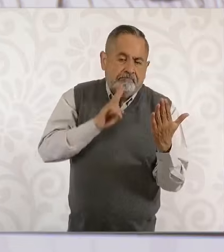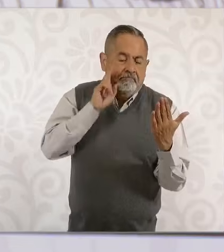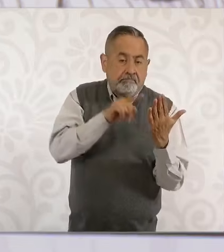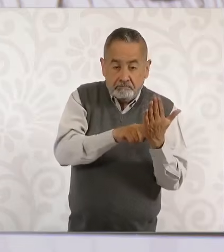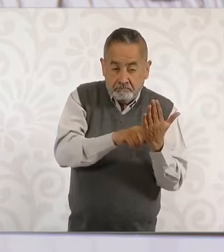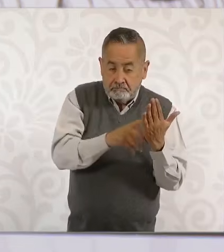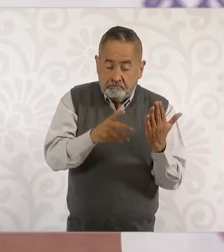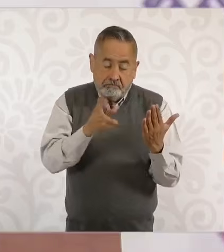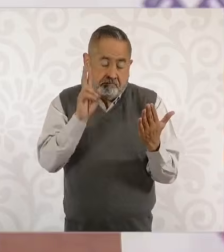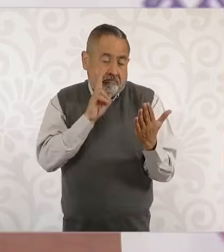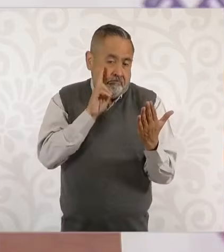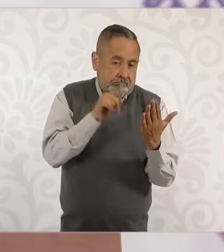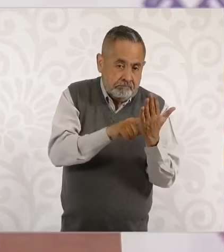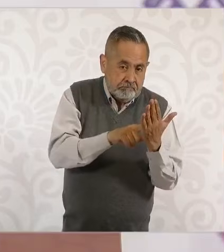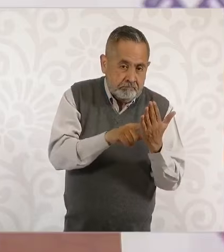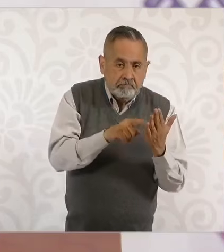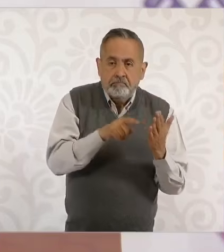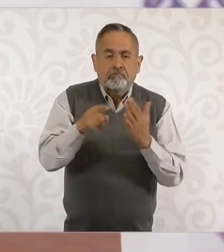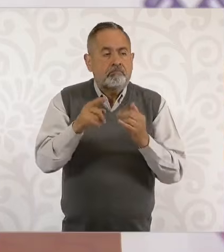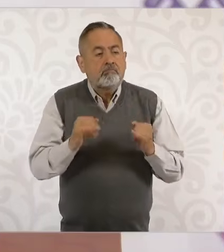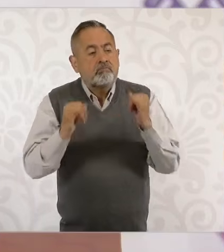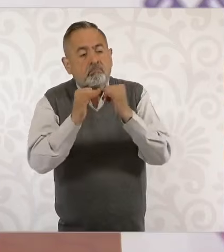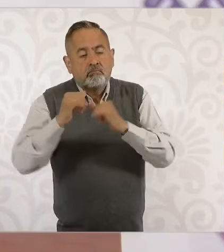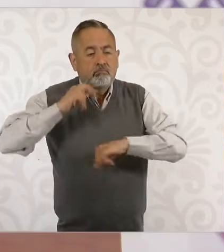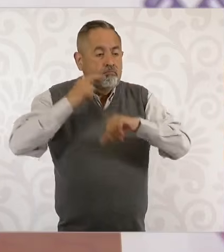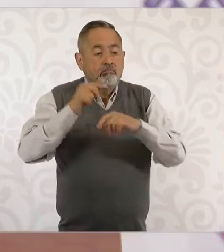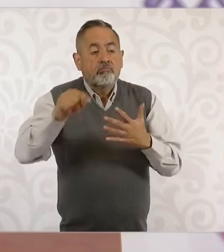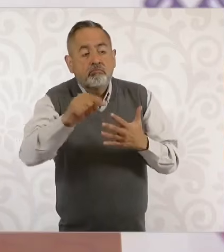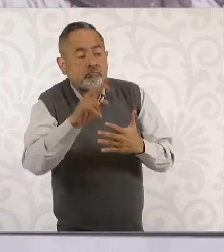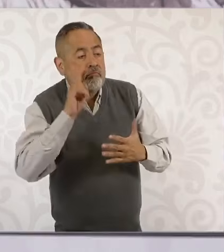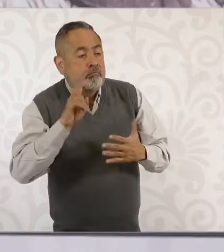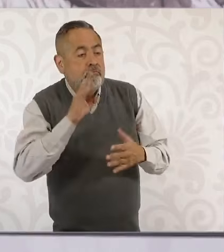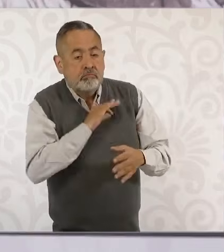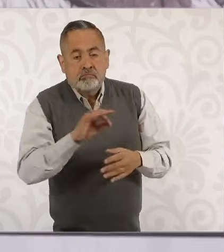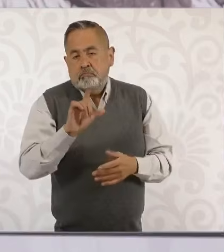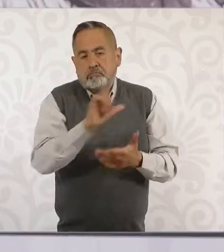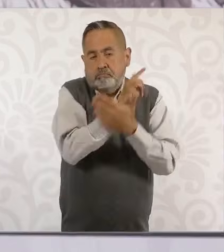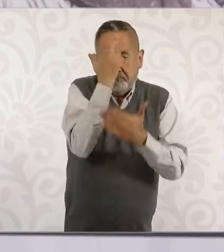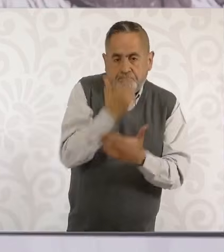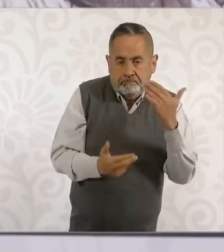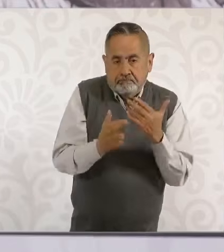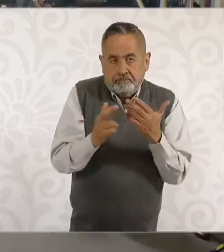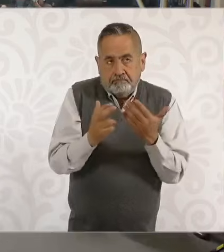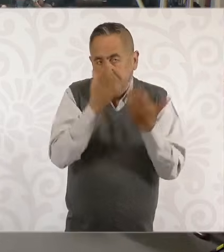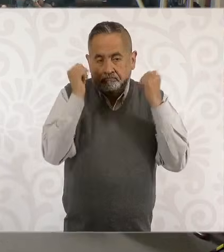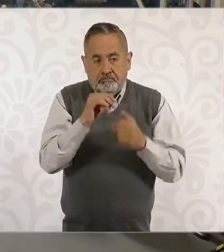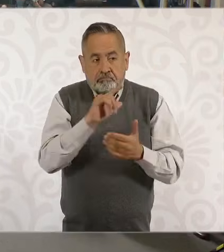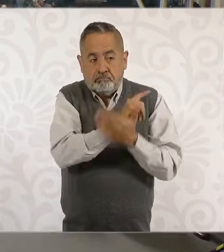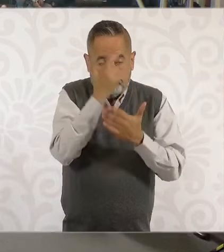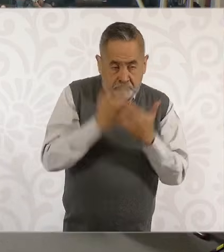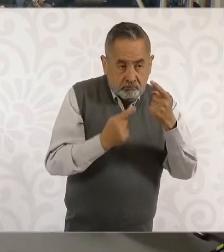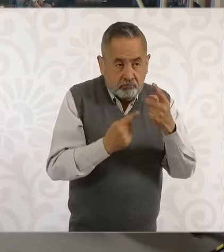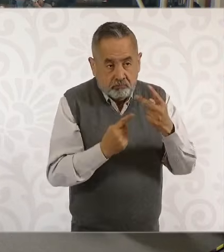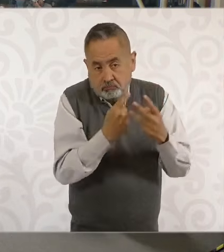sí tendría que pues, revisar las instituciones competentes si es que hay un delito en todo esto, ¿verdad?, o delitos en todo